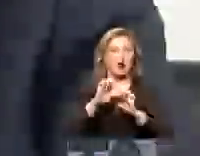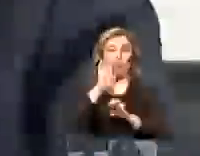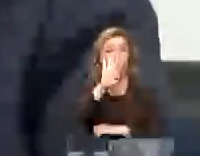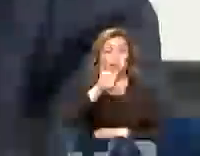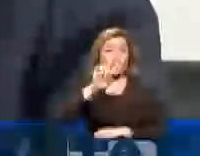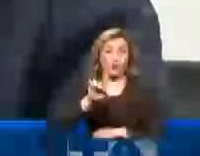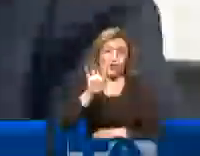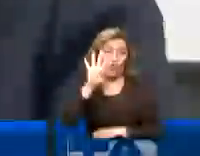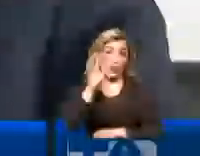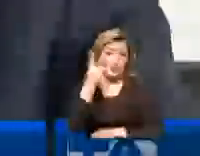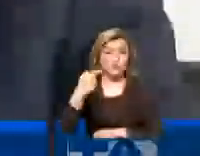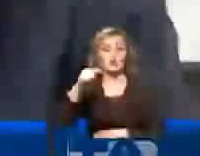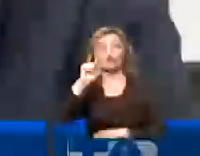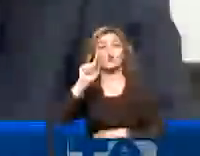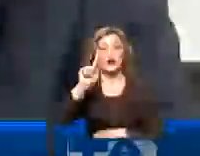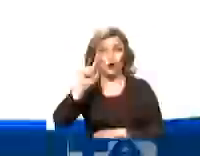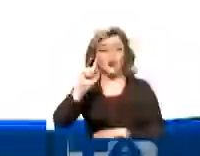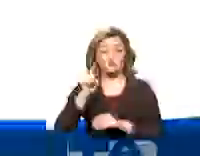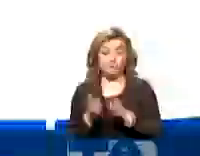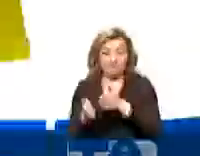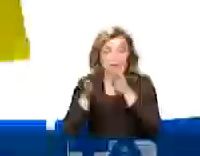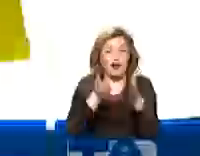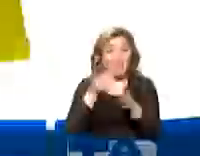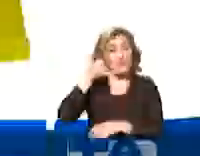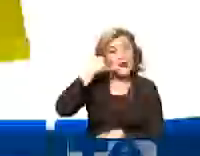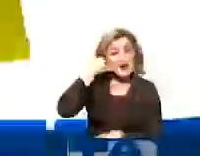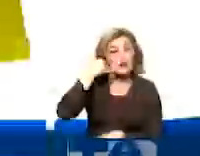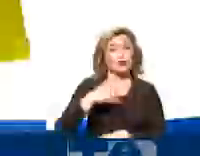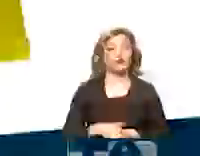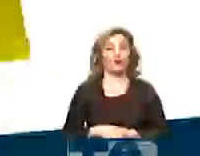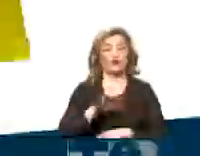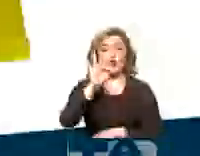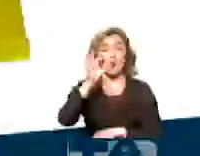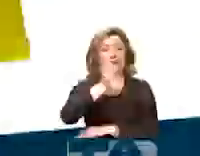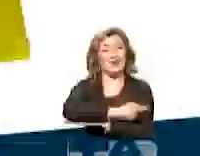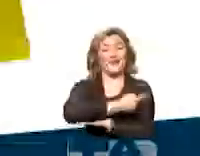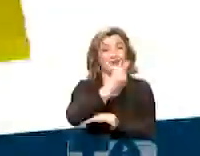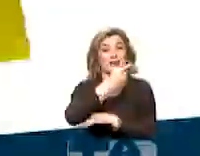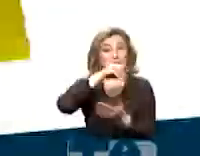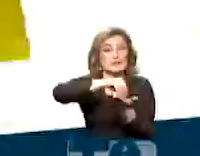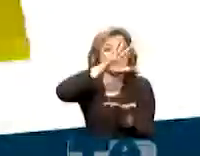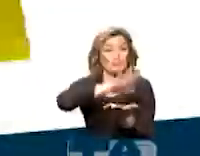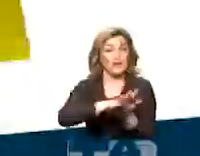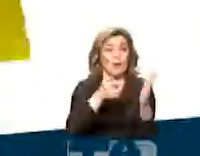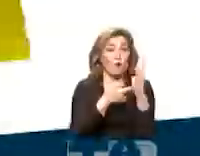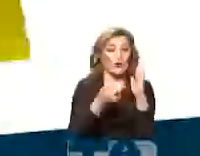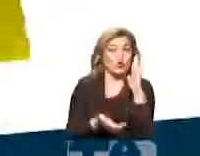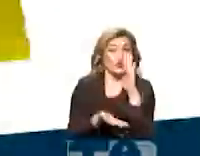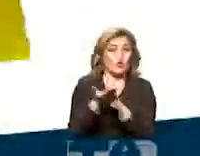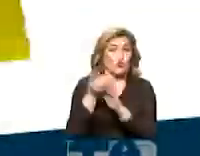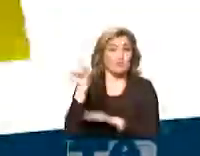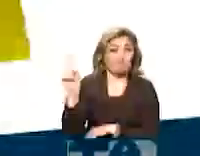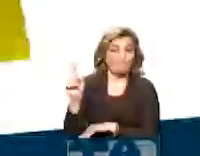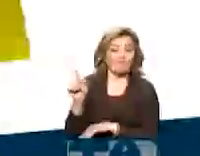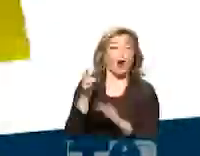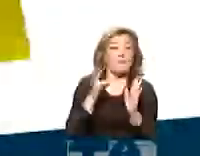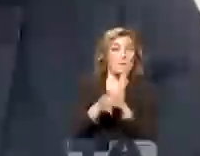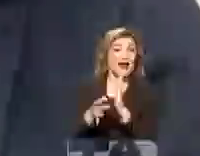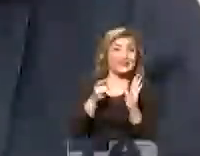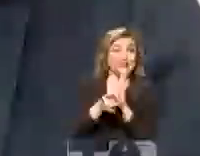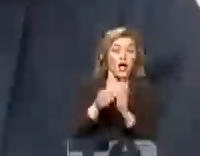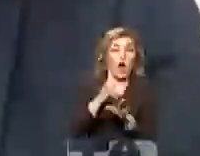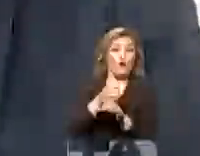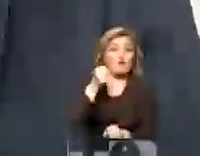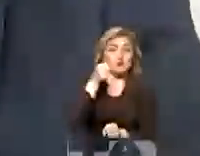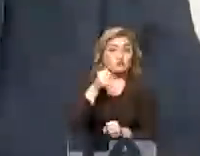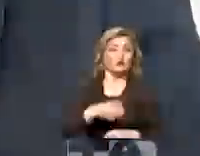4.4 millones de planes. En 90 días entra en vigencia el ICE para las fundas plásticas, que todavía necesita ser reglamentado.